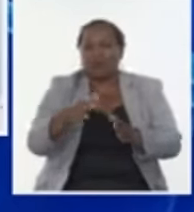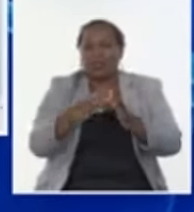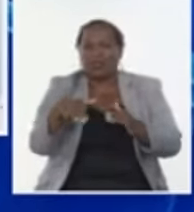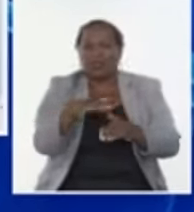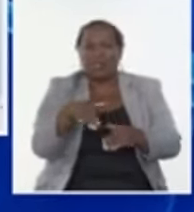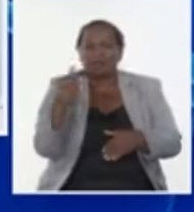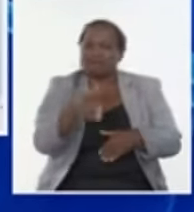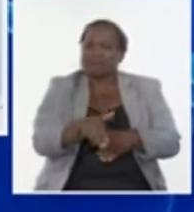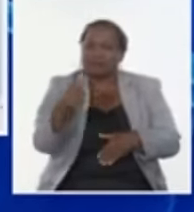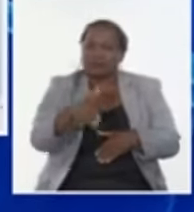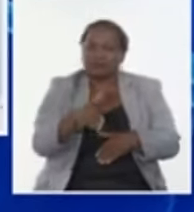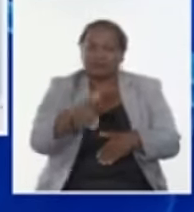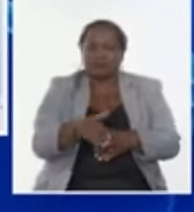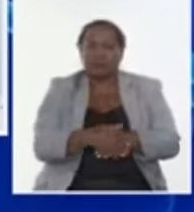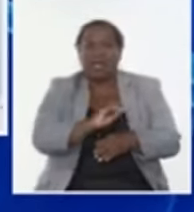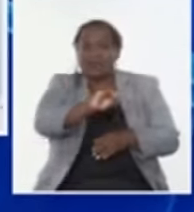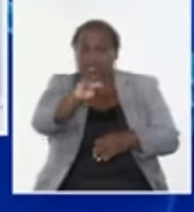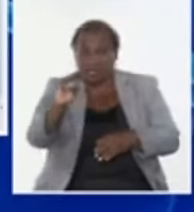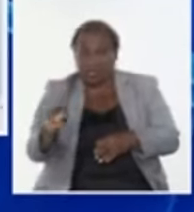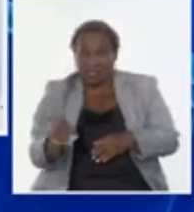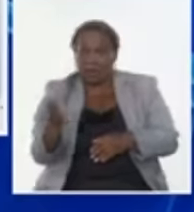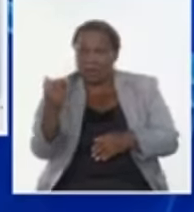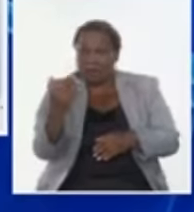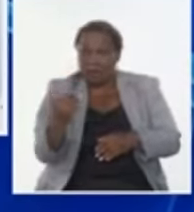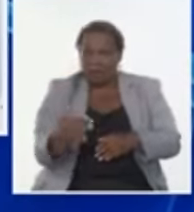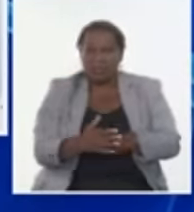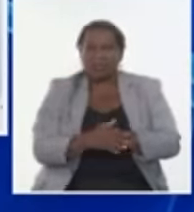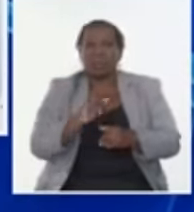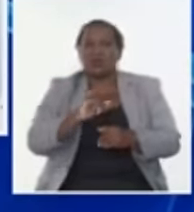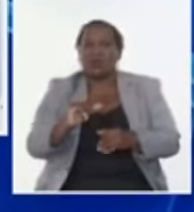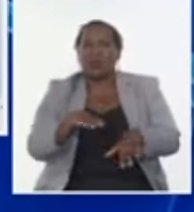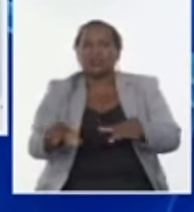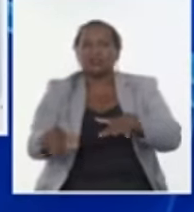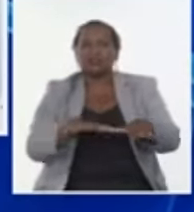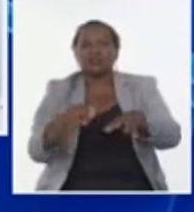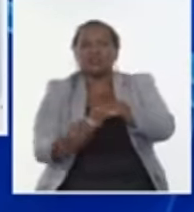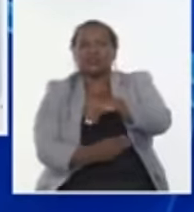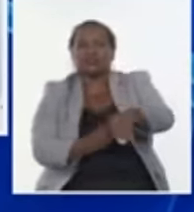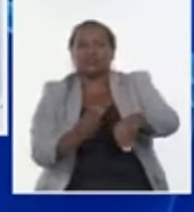comunidades. Desarrollo de acciones de transformación en